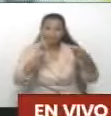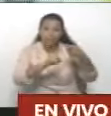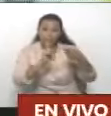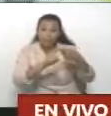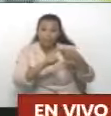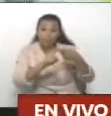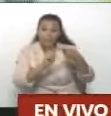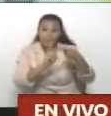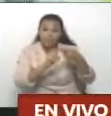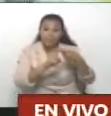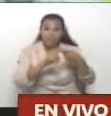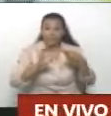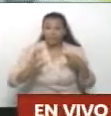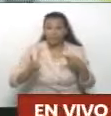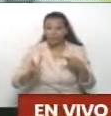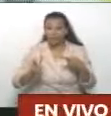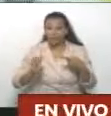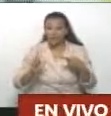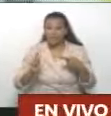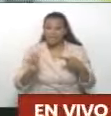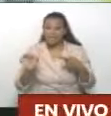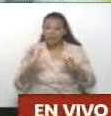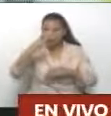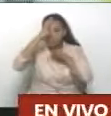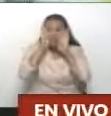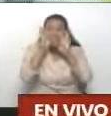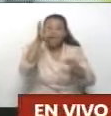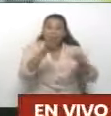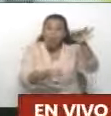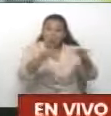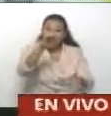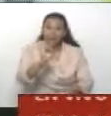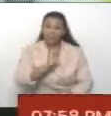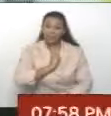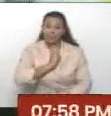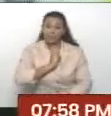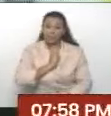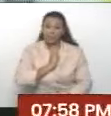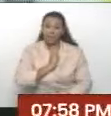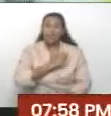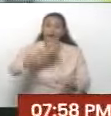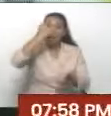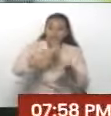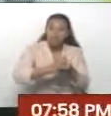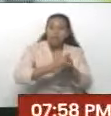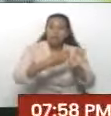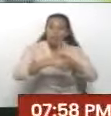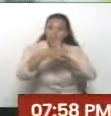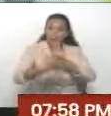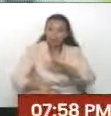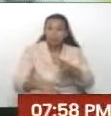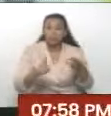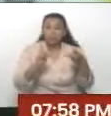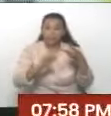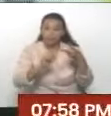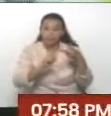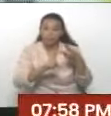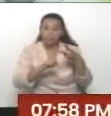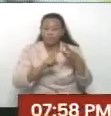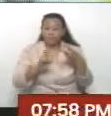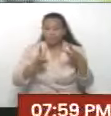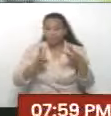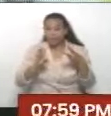vértice, asistencia jurídica e identidad para garantizar pleno derecho. Segundo